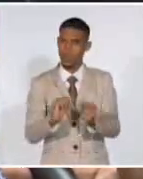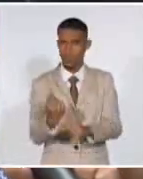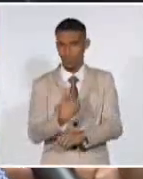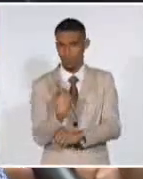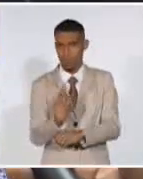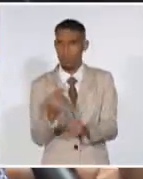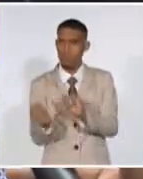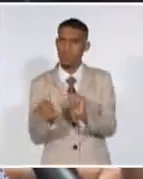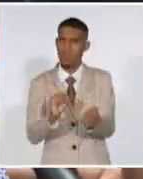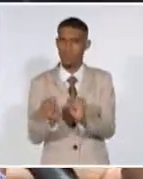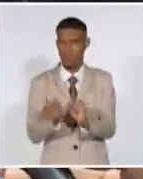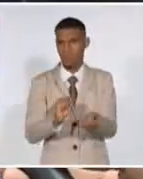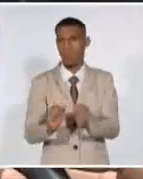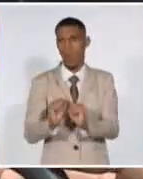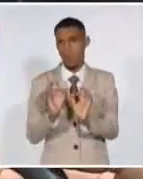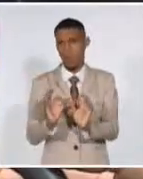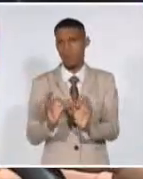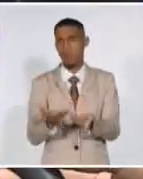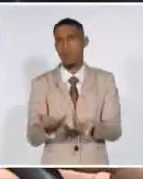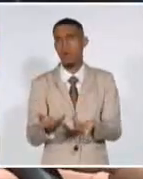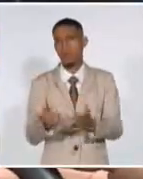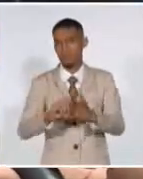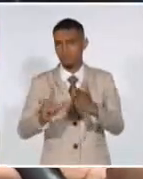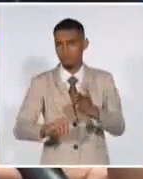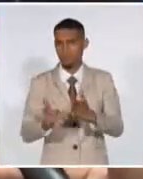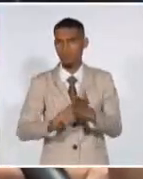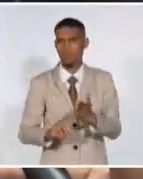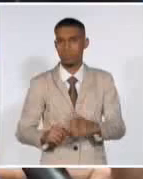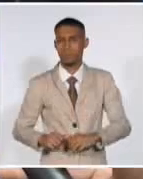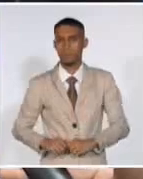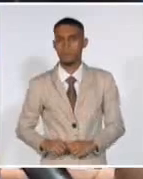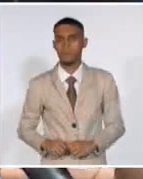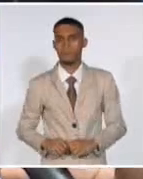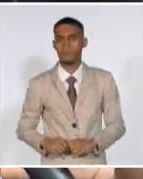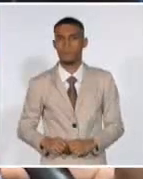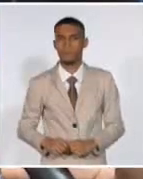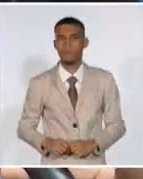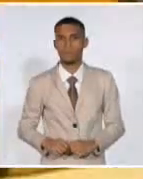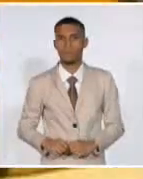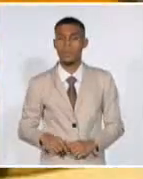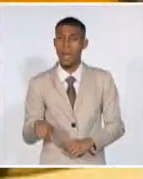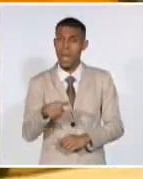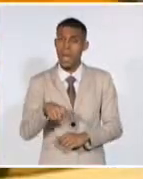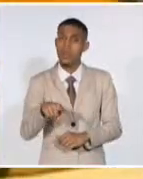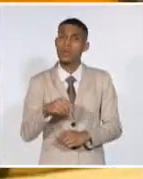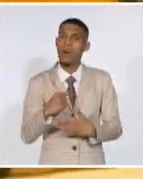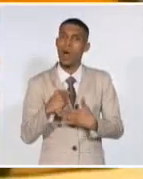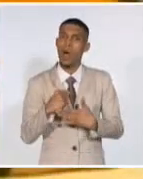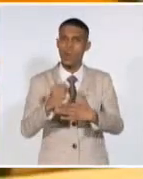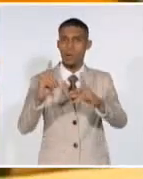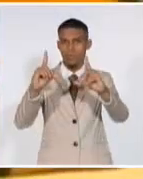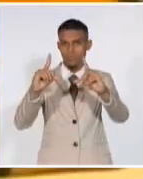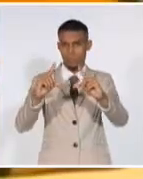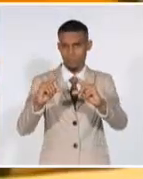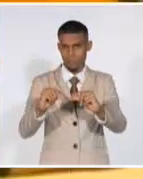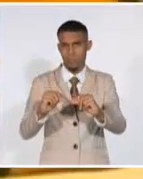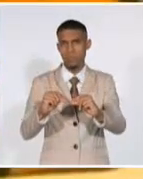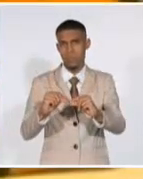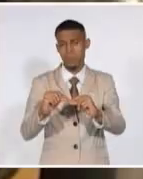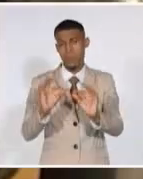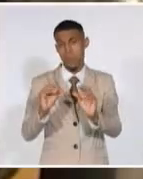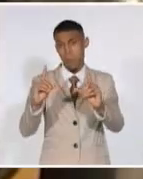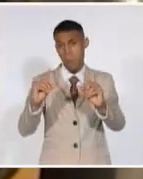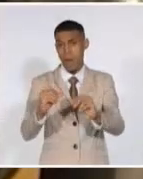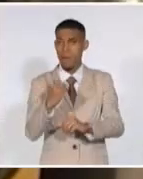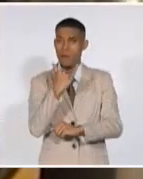ataca los problemas fundamentales que tenemos recursos para resolver en la en las unidades y eso permite que disminuya las salidas por imprevistas